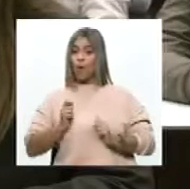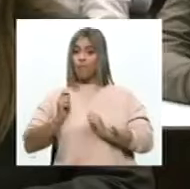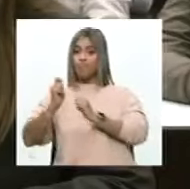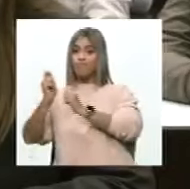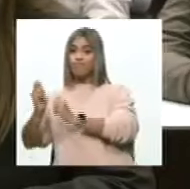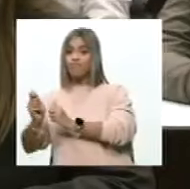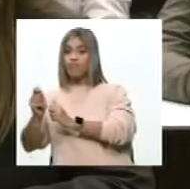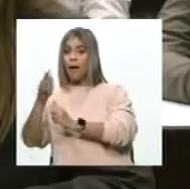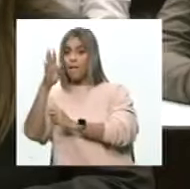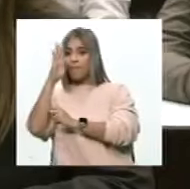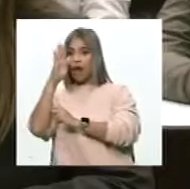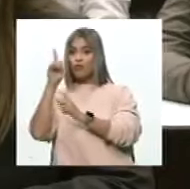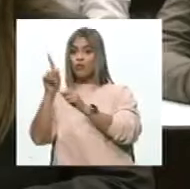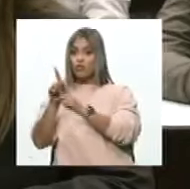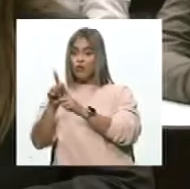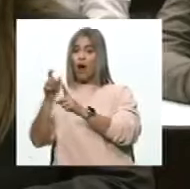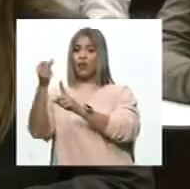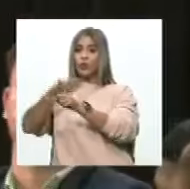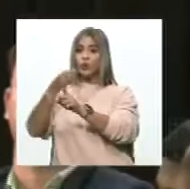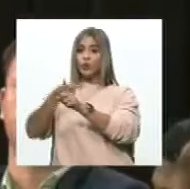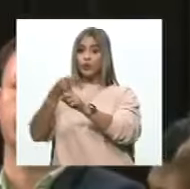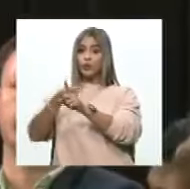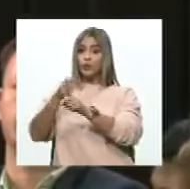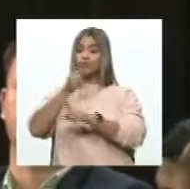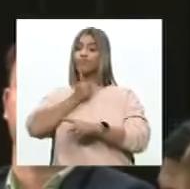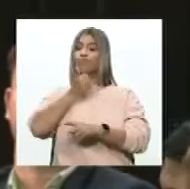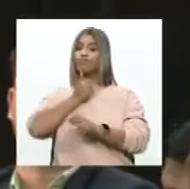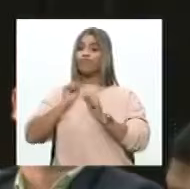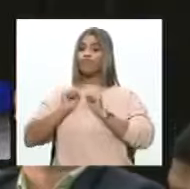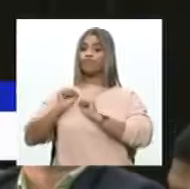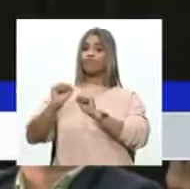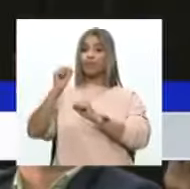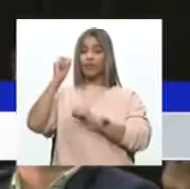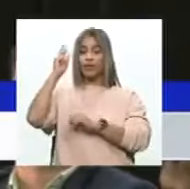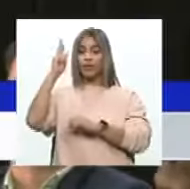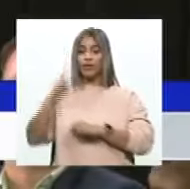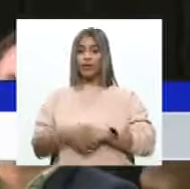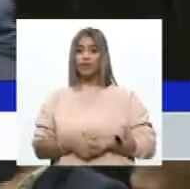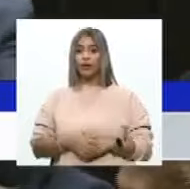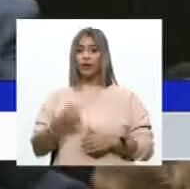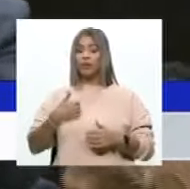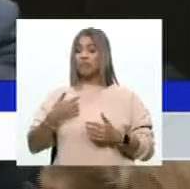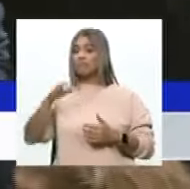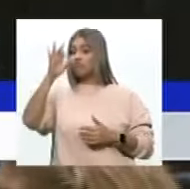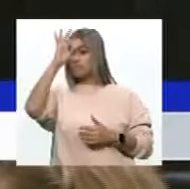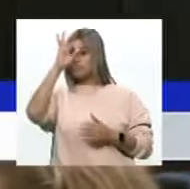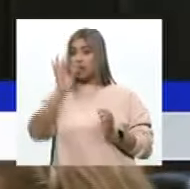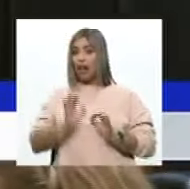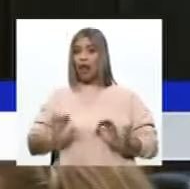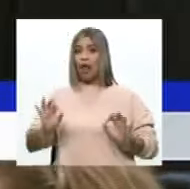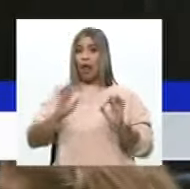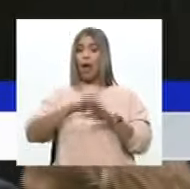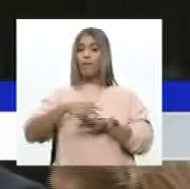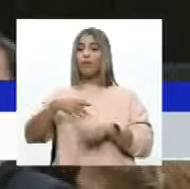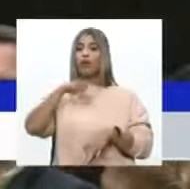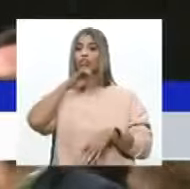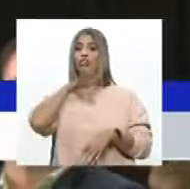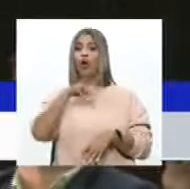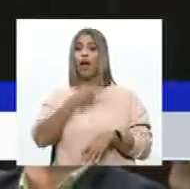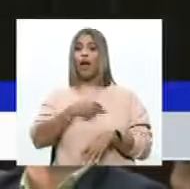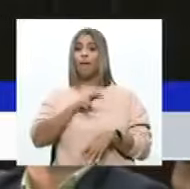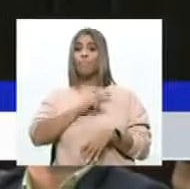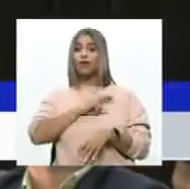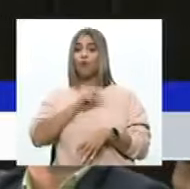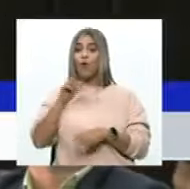Baruta para que siguiera adelante con esa resistencia indígena. No supimos más nada porque la historia de los españoles nos